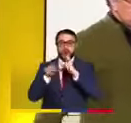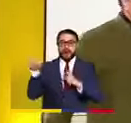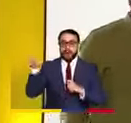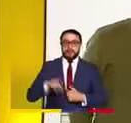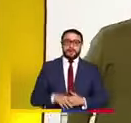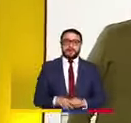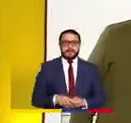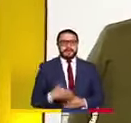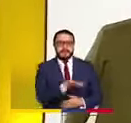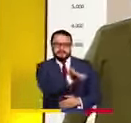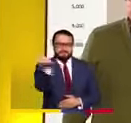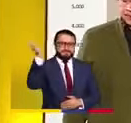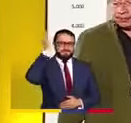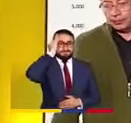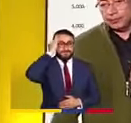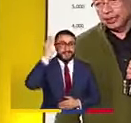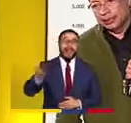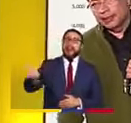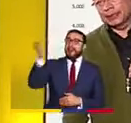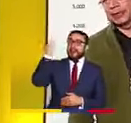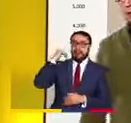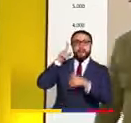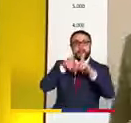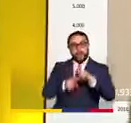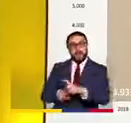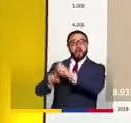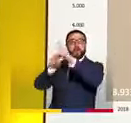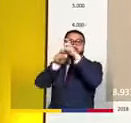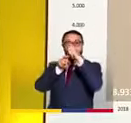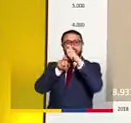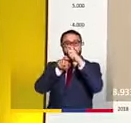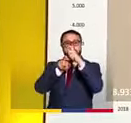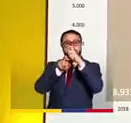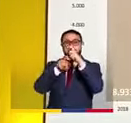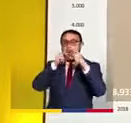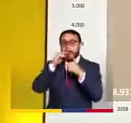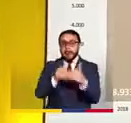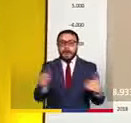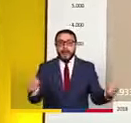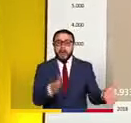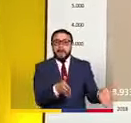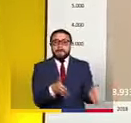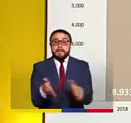Todos sabemos que La Guajira era el departamento donde más morían niños,